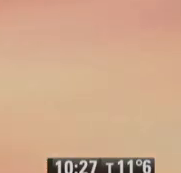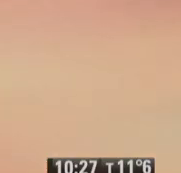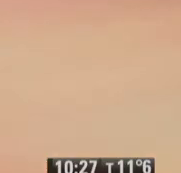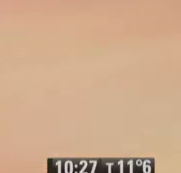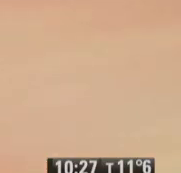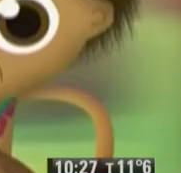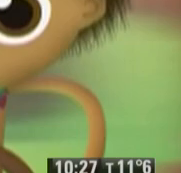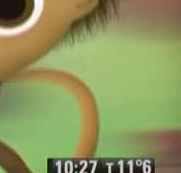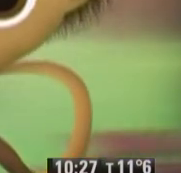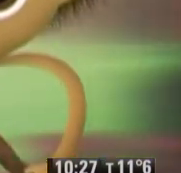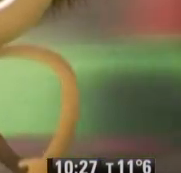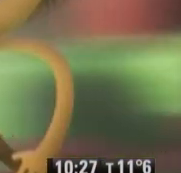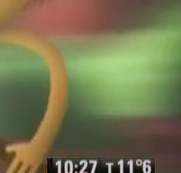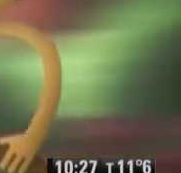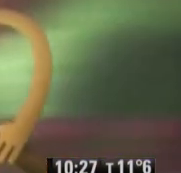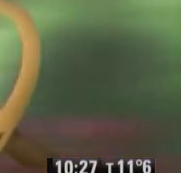¡Tamanduá!